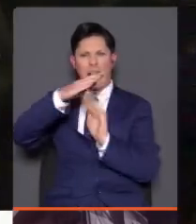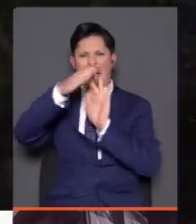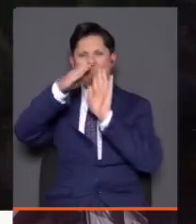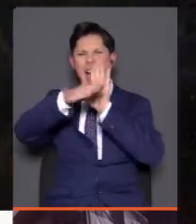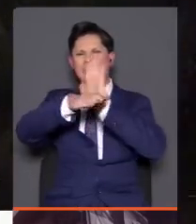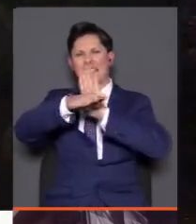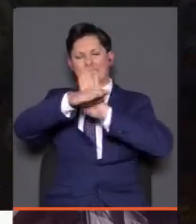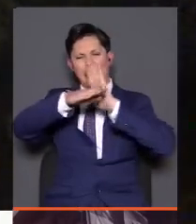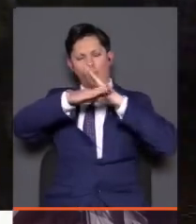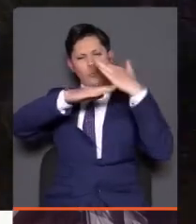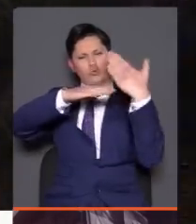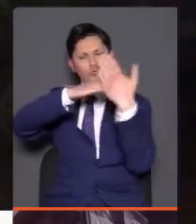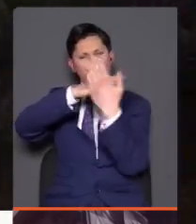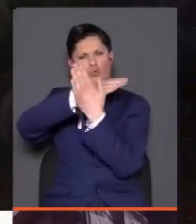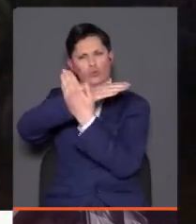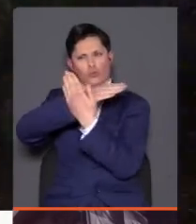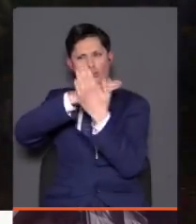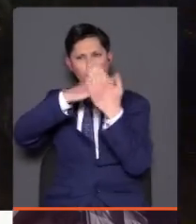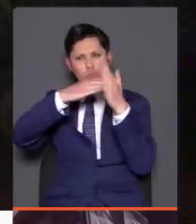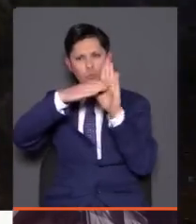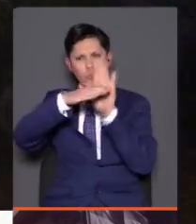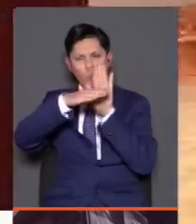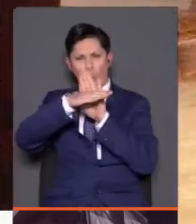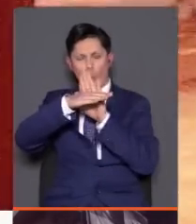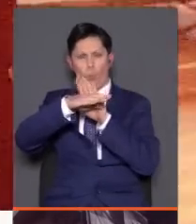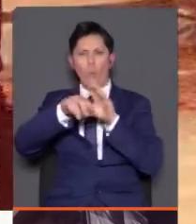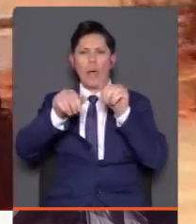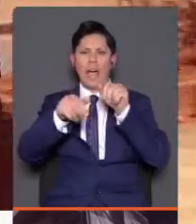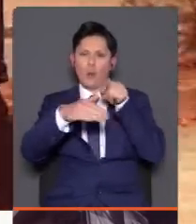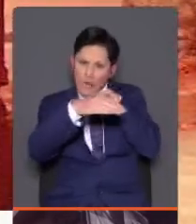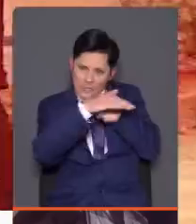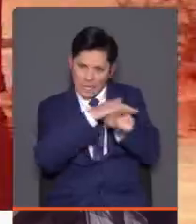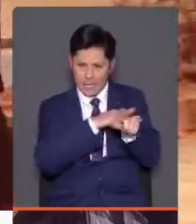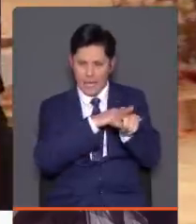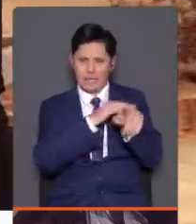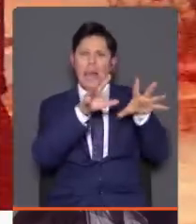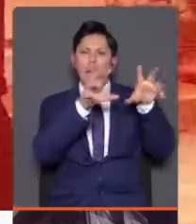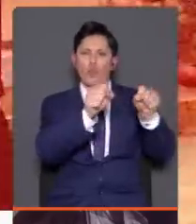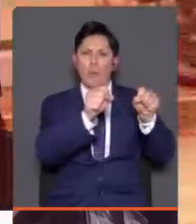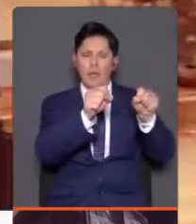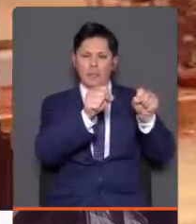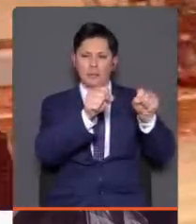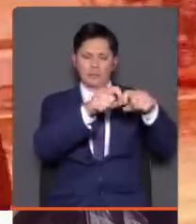sus ventanas, mantiene presencia en una de las salidas de la toma.